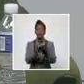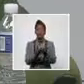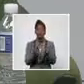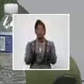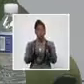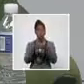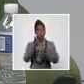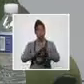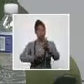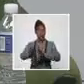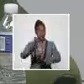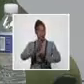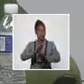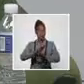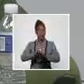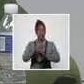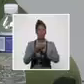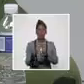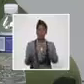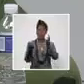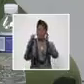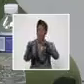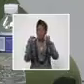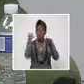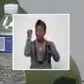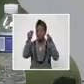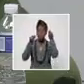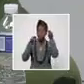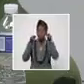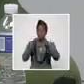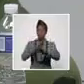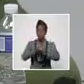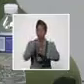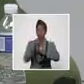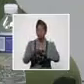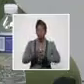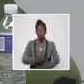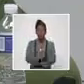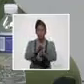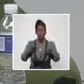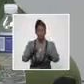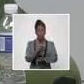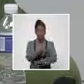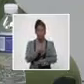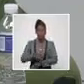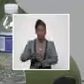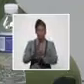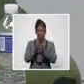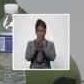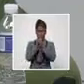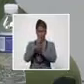y después que éste lo aprueba, se da a conocer por los medios oficiales.